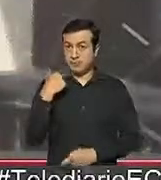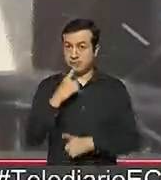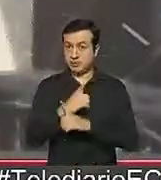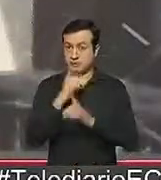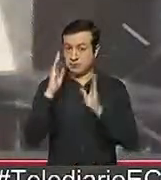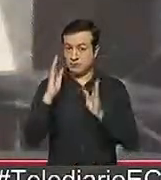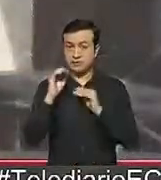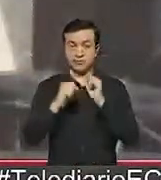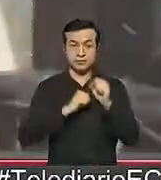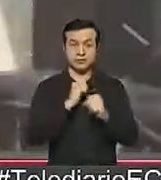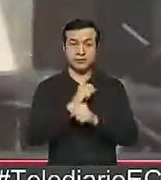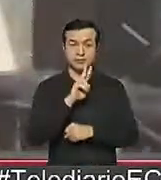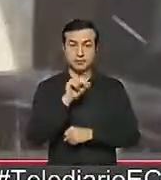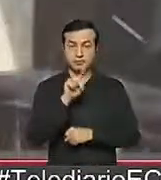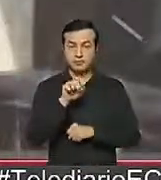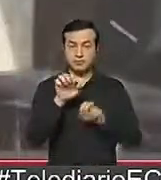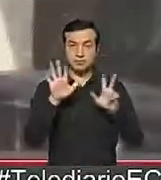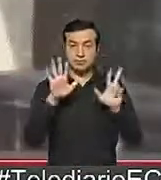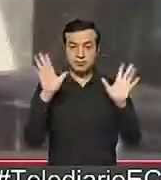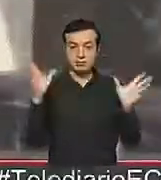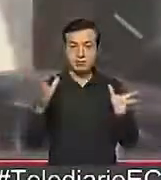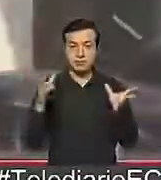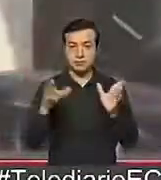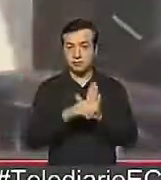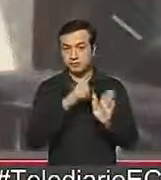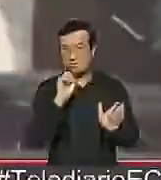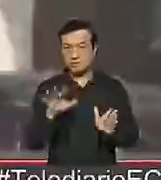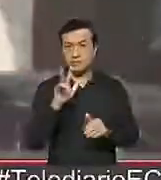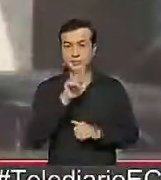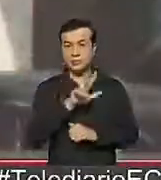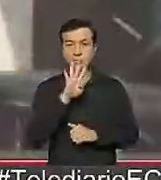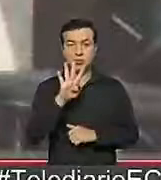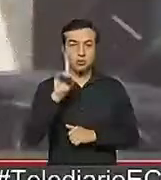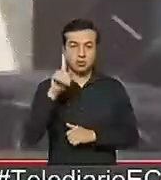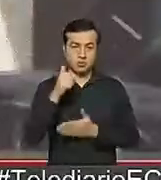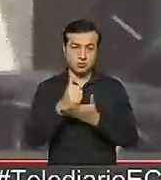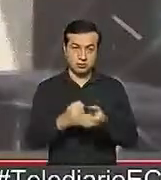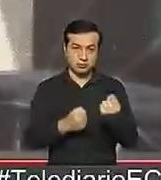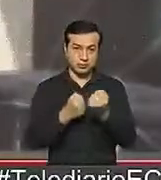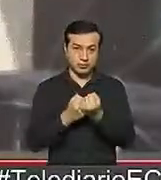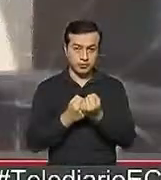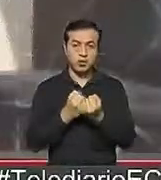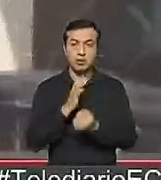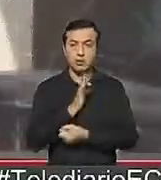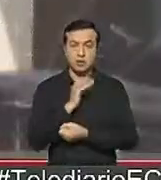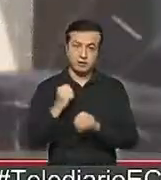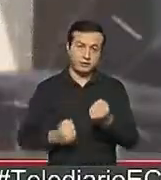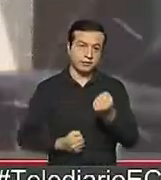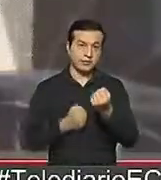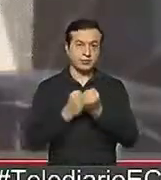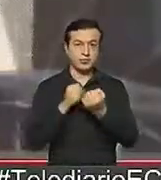En 2018, en este mismo sector se donaron 341 ayudas técnicas como